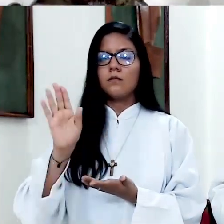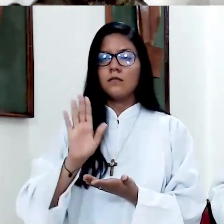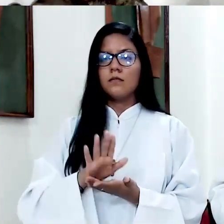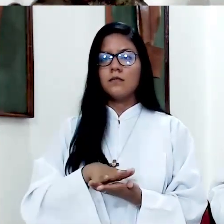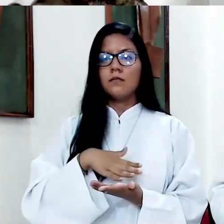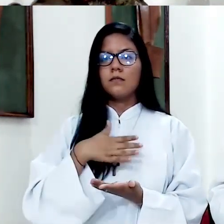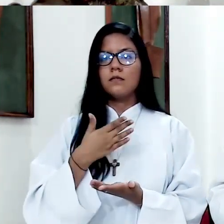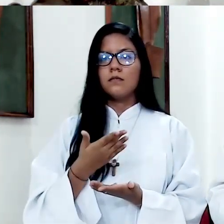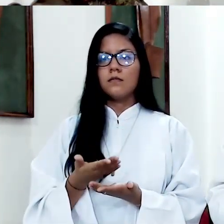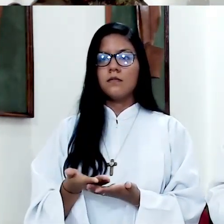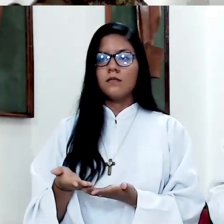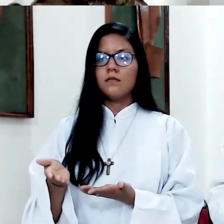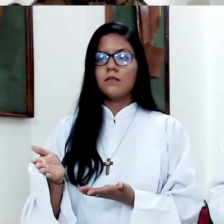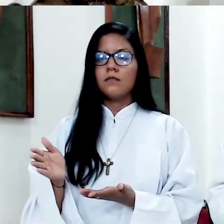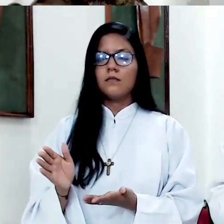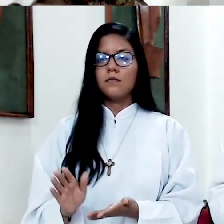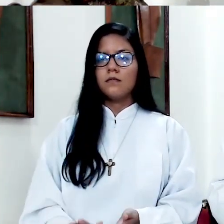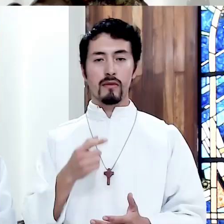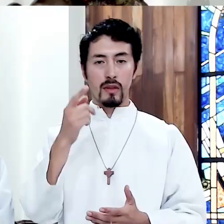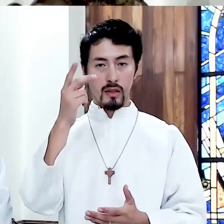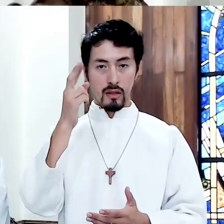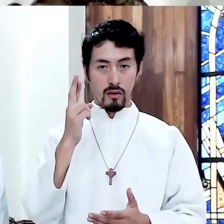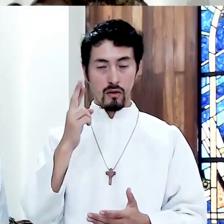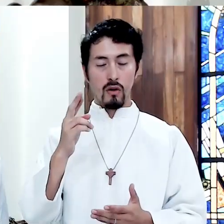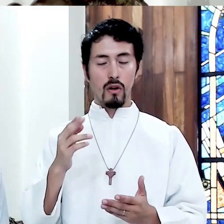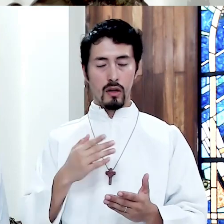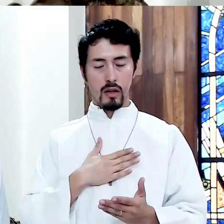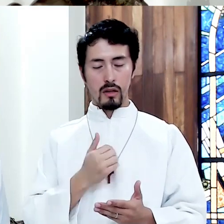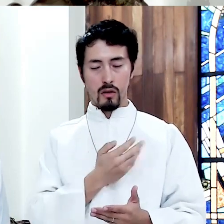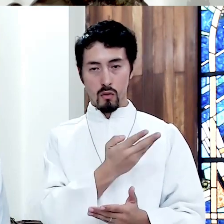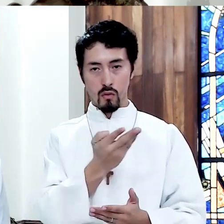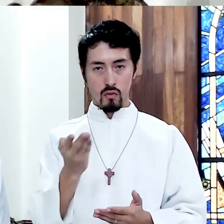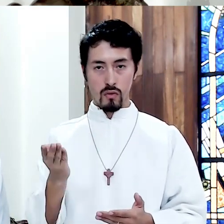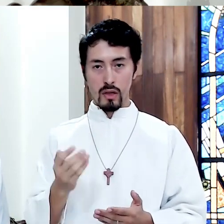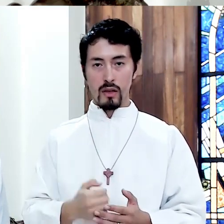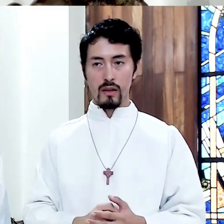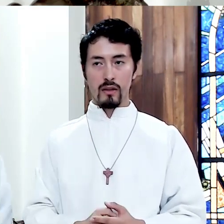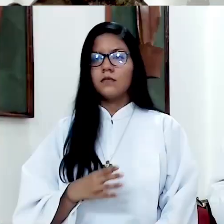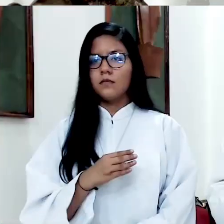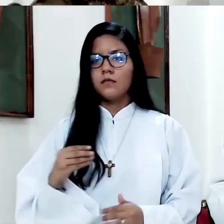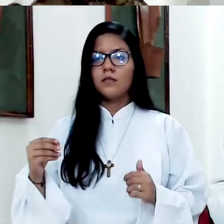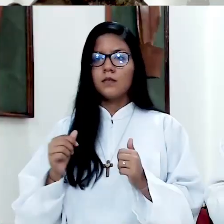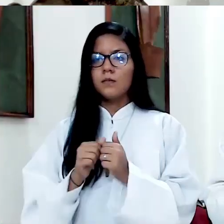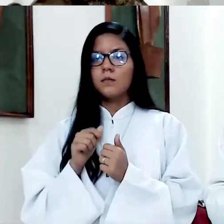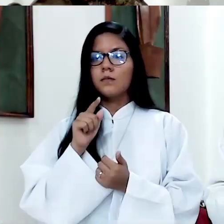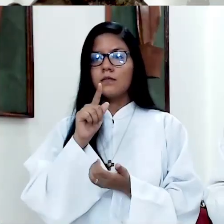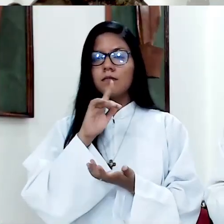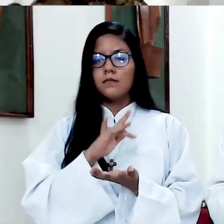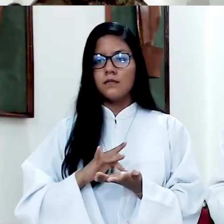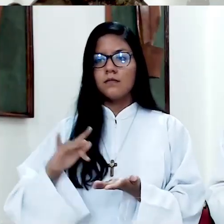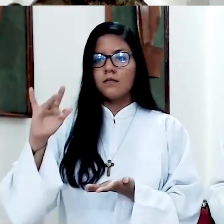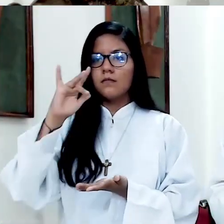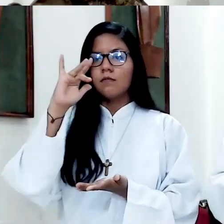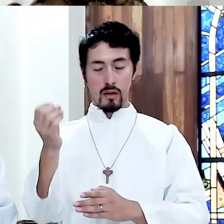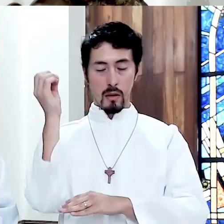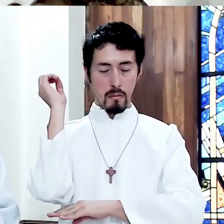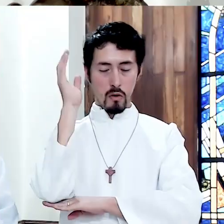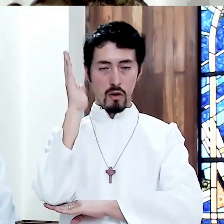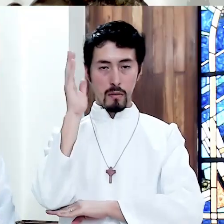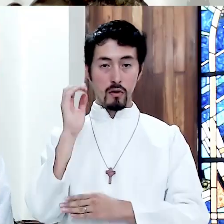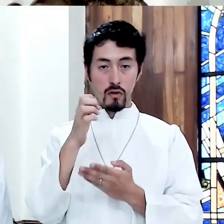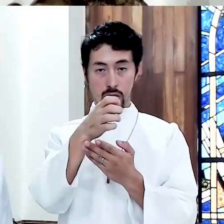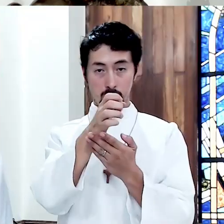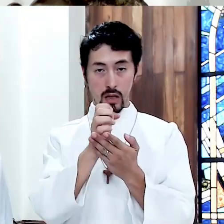Jesús. El Señor esté con ustedes. Y con tu espíritu. Proclamación del Santo